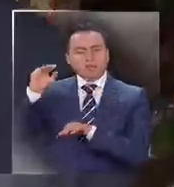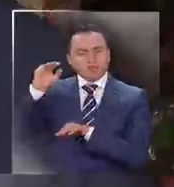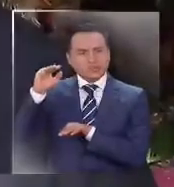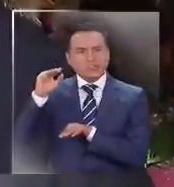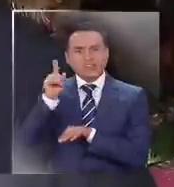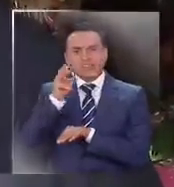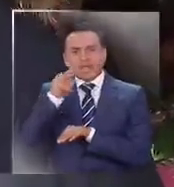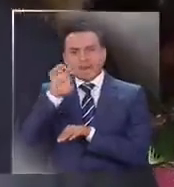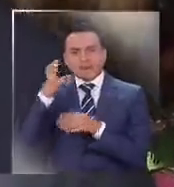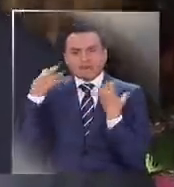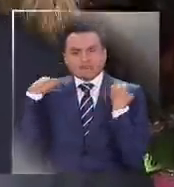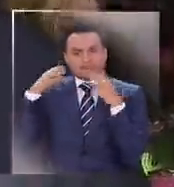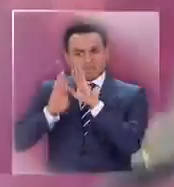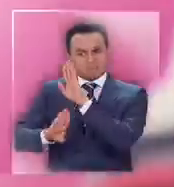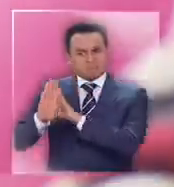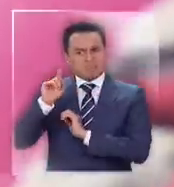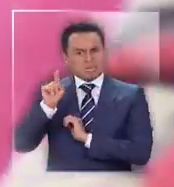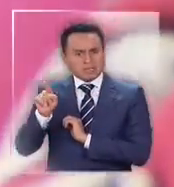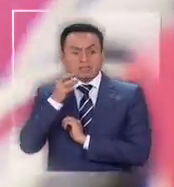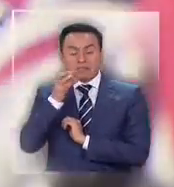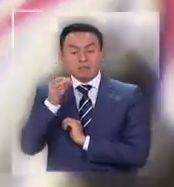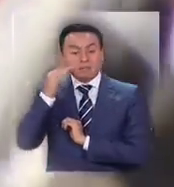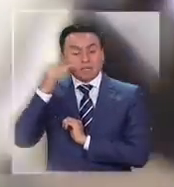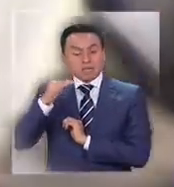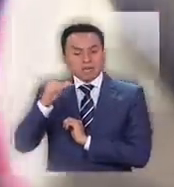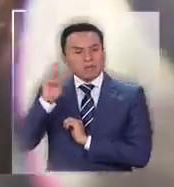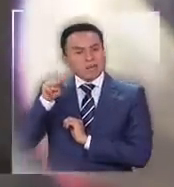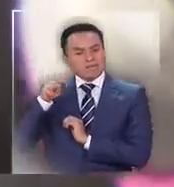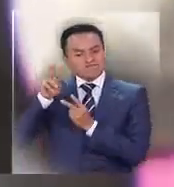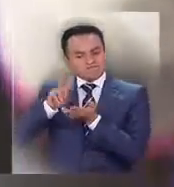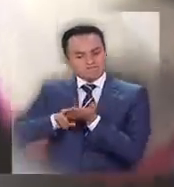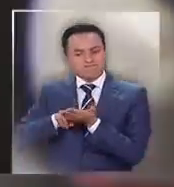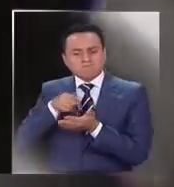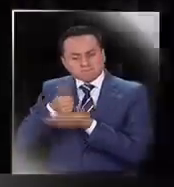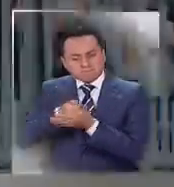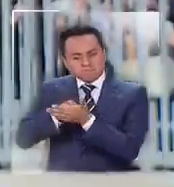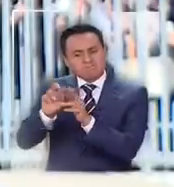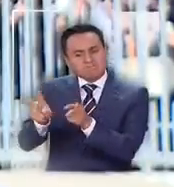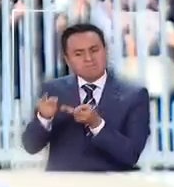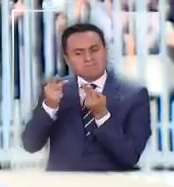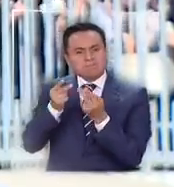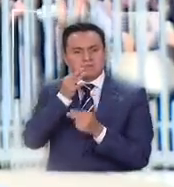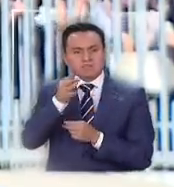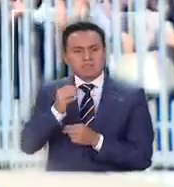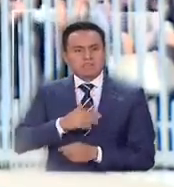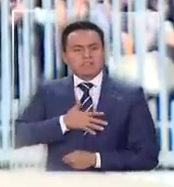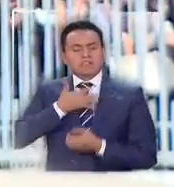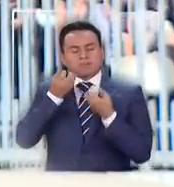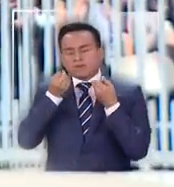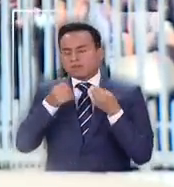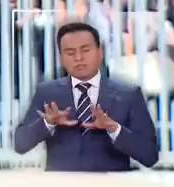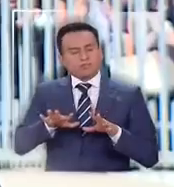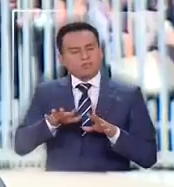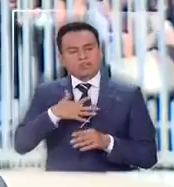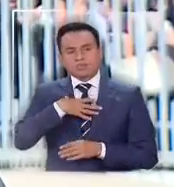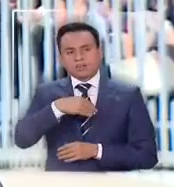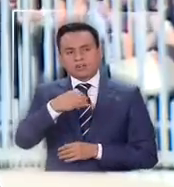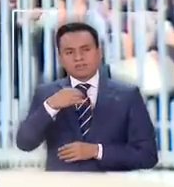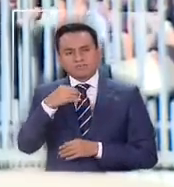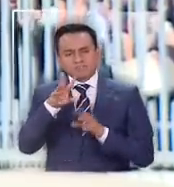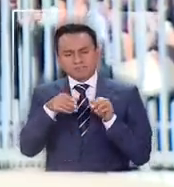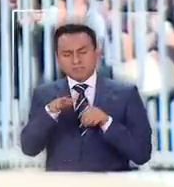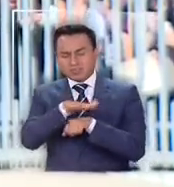cuidado del Sename, una pequeña por la que ahora la madre biológica quiere pelear. Ella ya siente que perdió a esta hija por